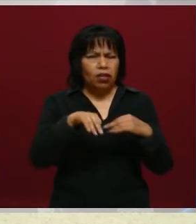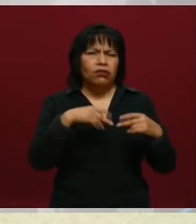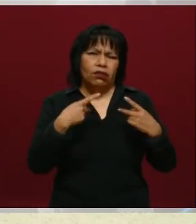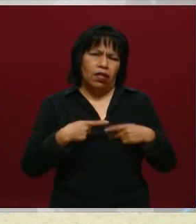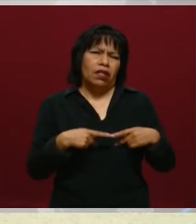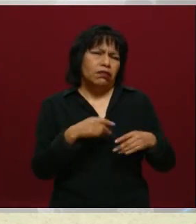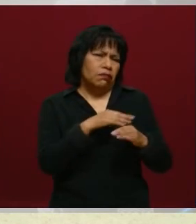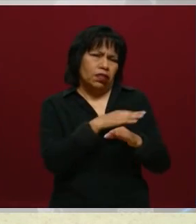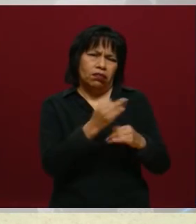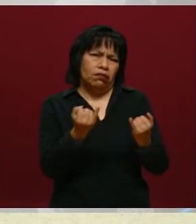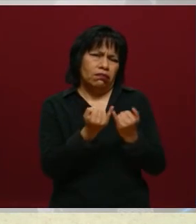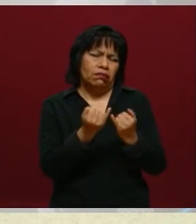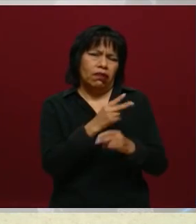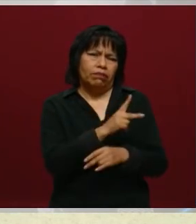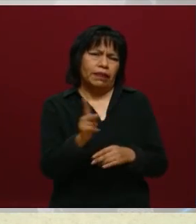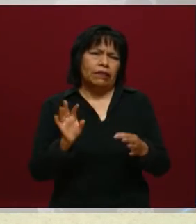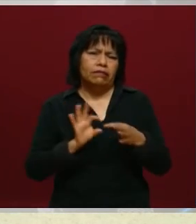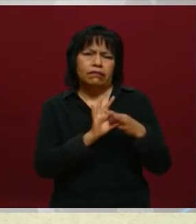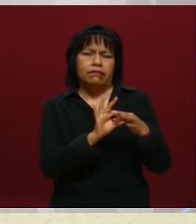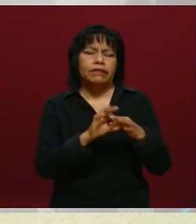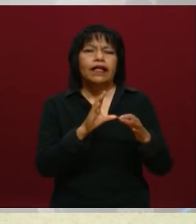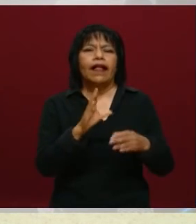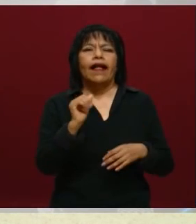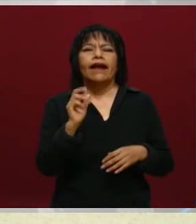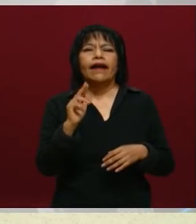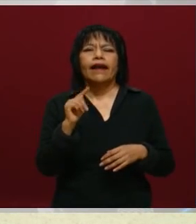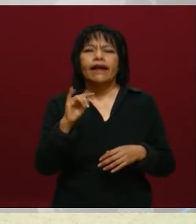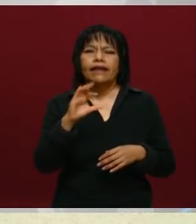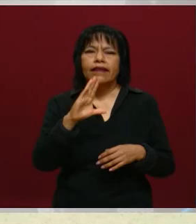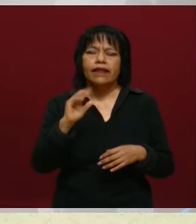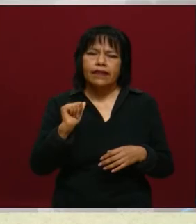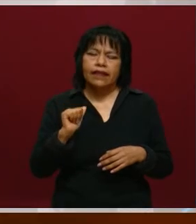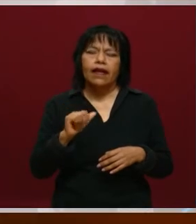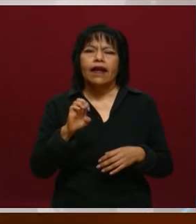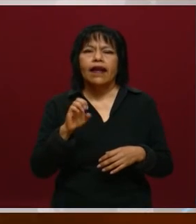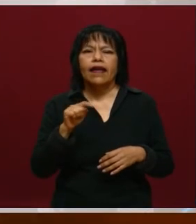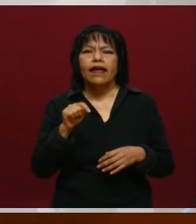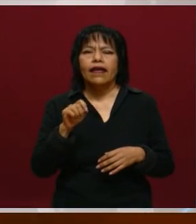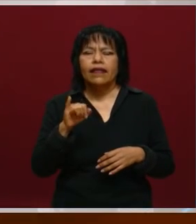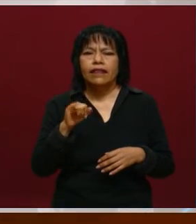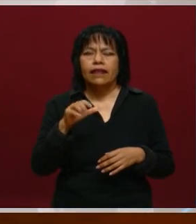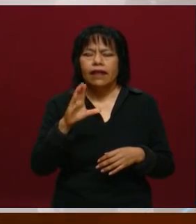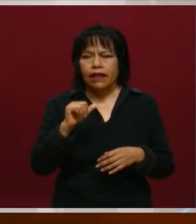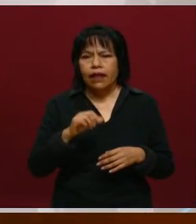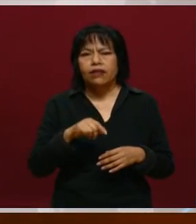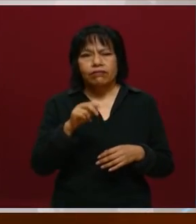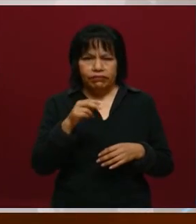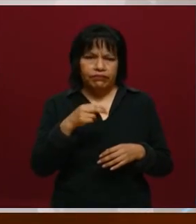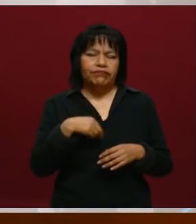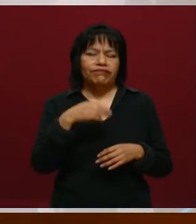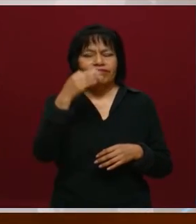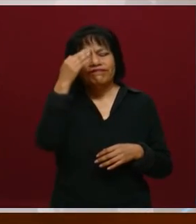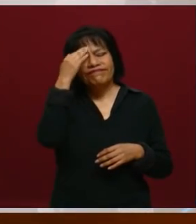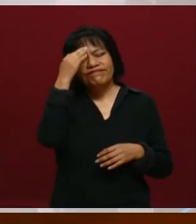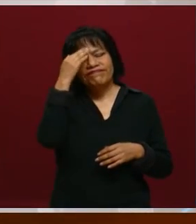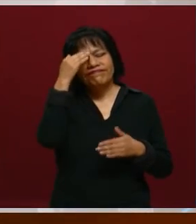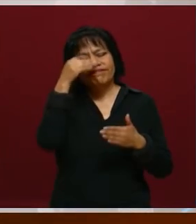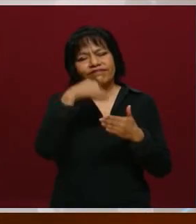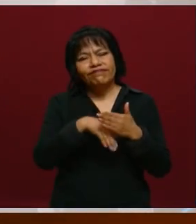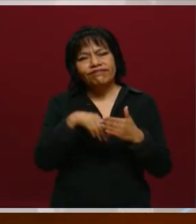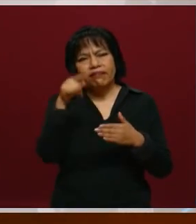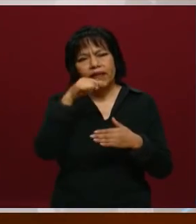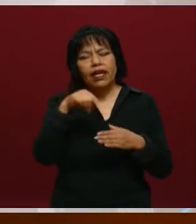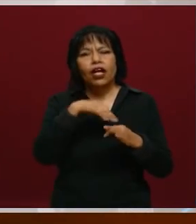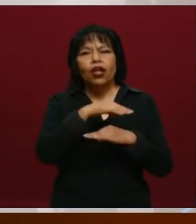entonces bueno la cartilla ética nos ha traído mucha reflexión también para aquellos